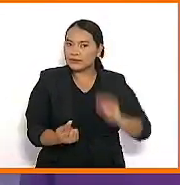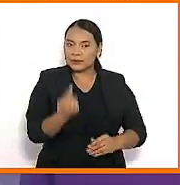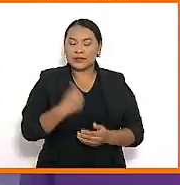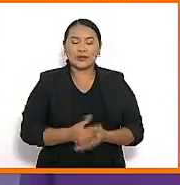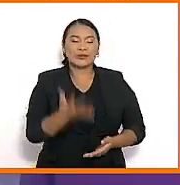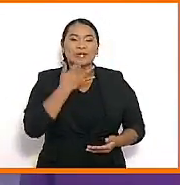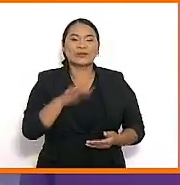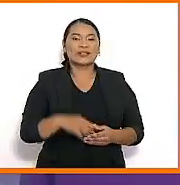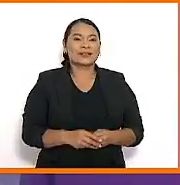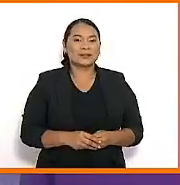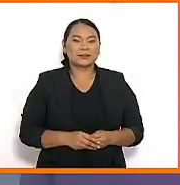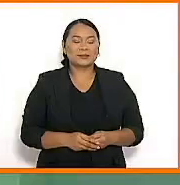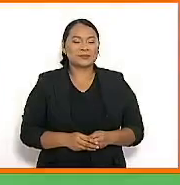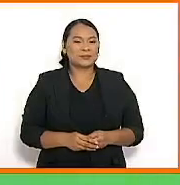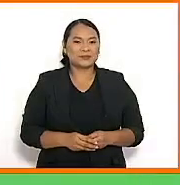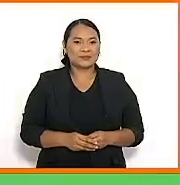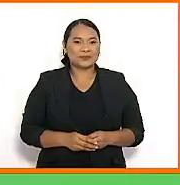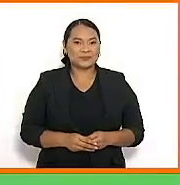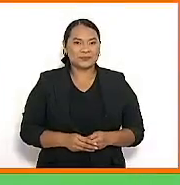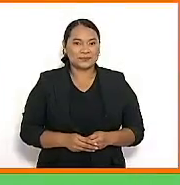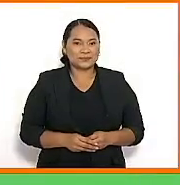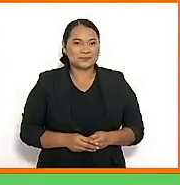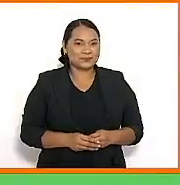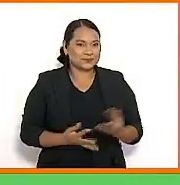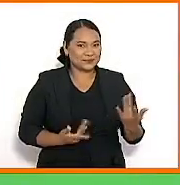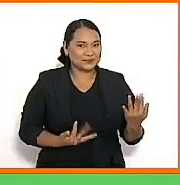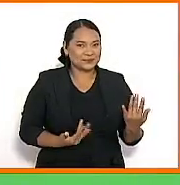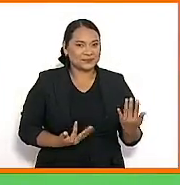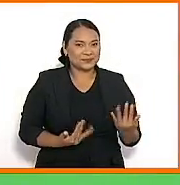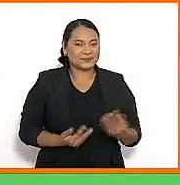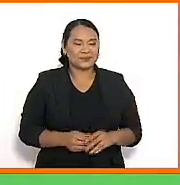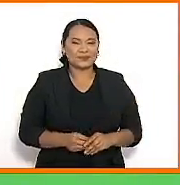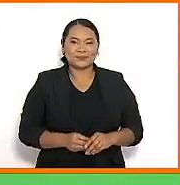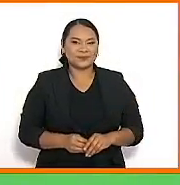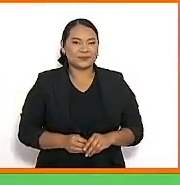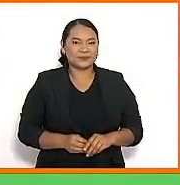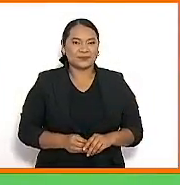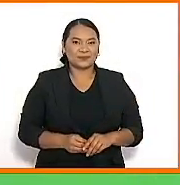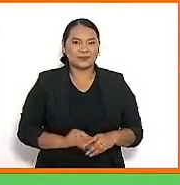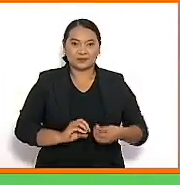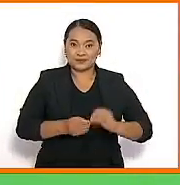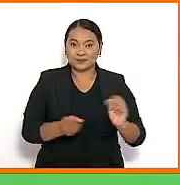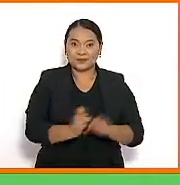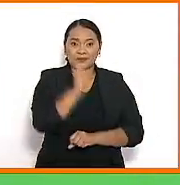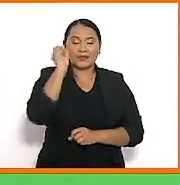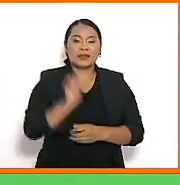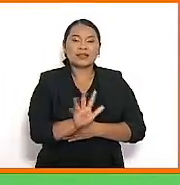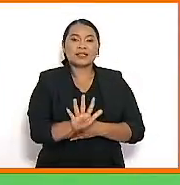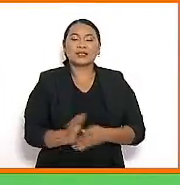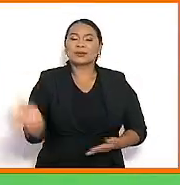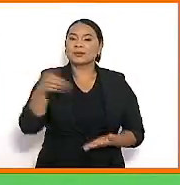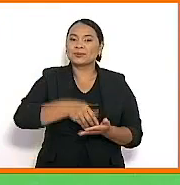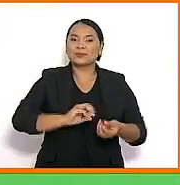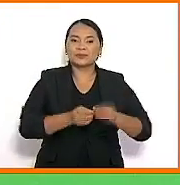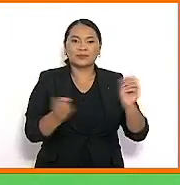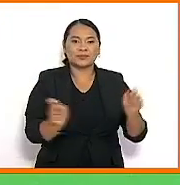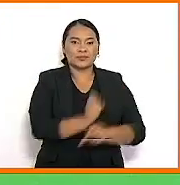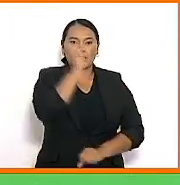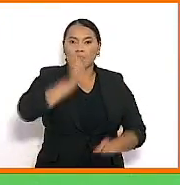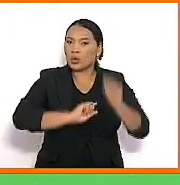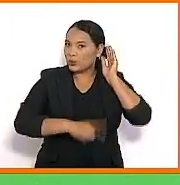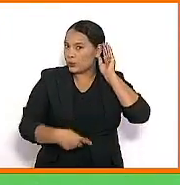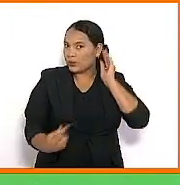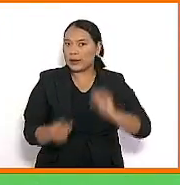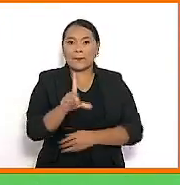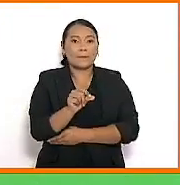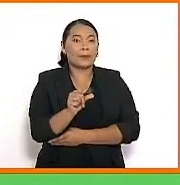suerte. El número favorecido es Este es el 5, número favorecido para diaria es el 20